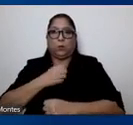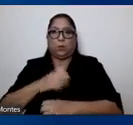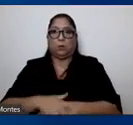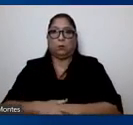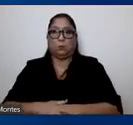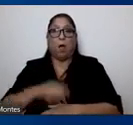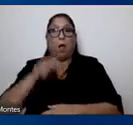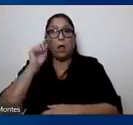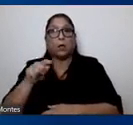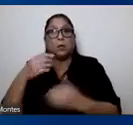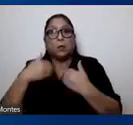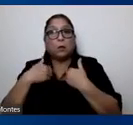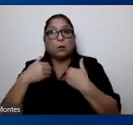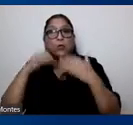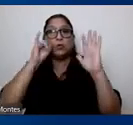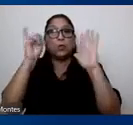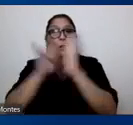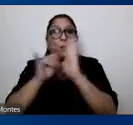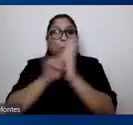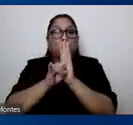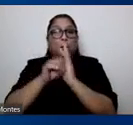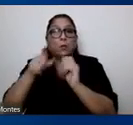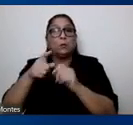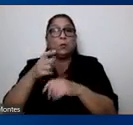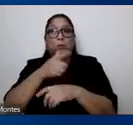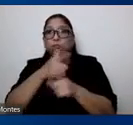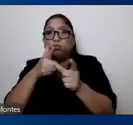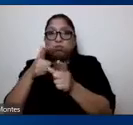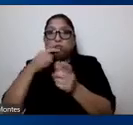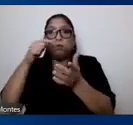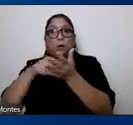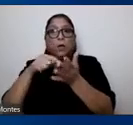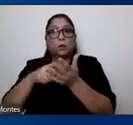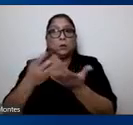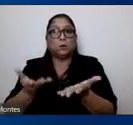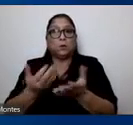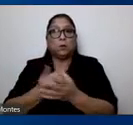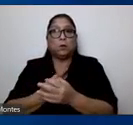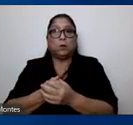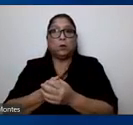Aquí tenemos imágenes de la intervención. Recordemos que esta incursión